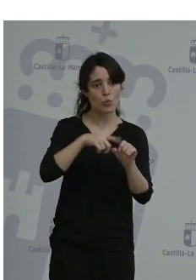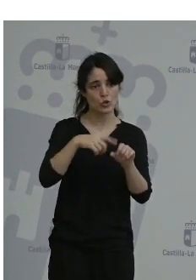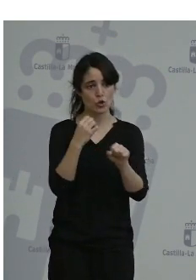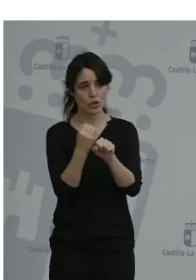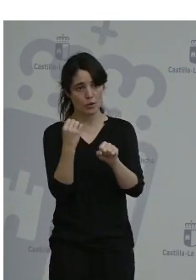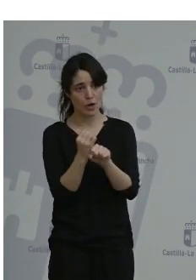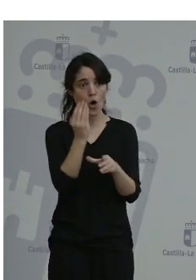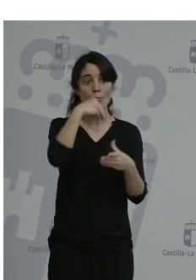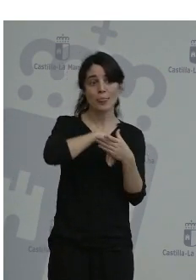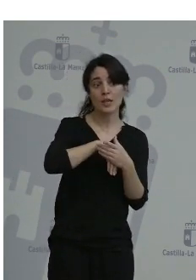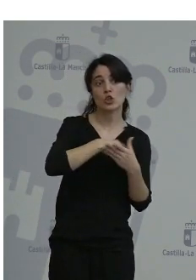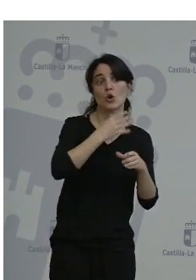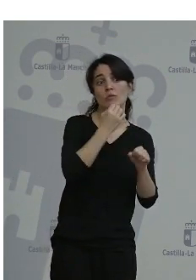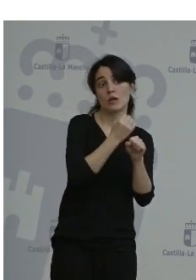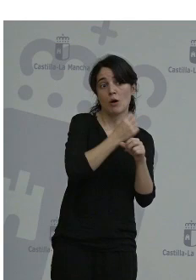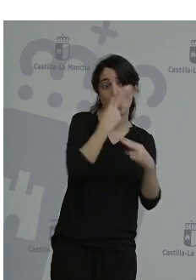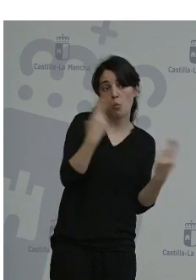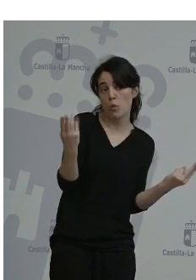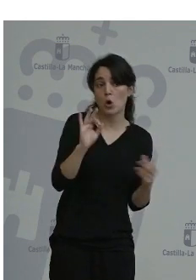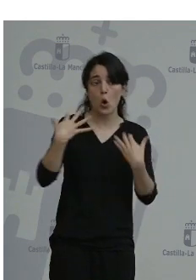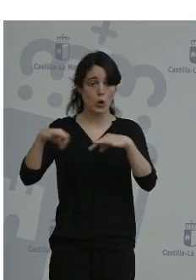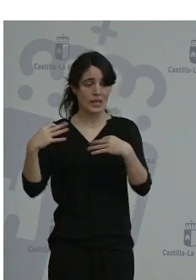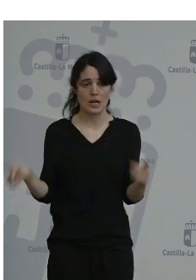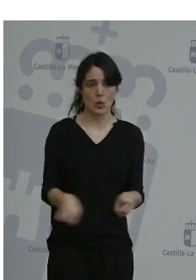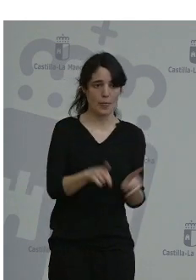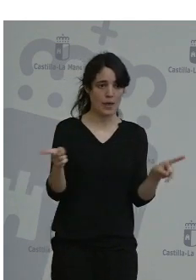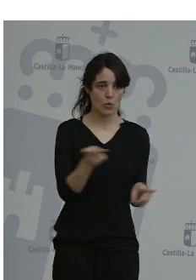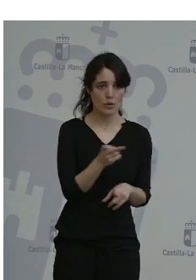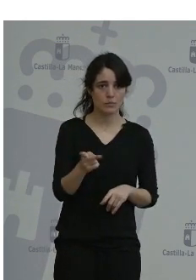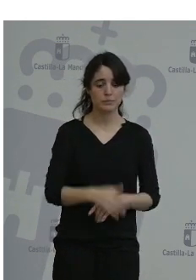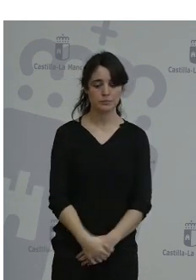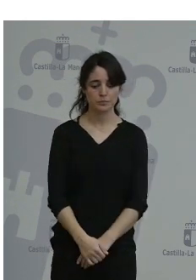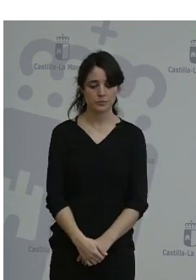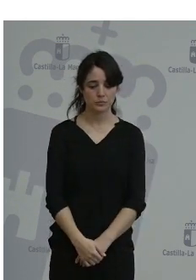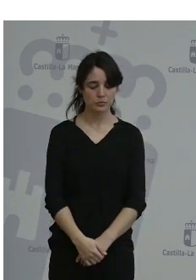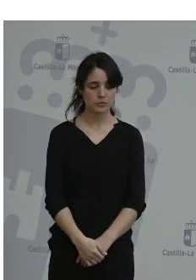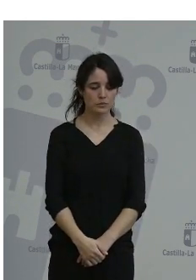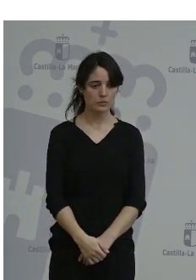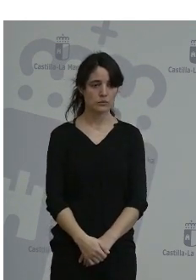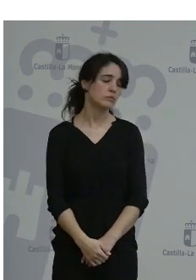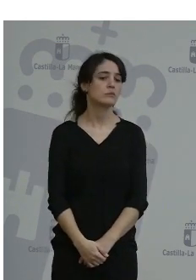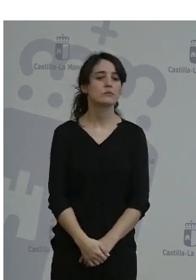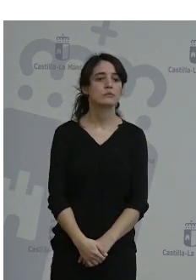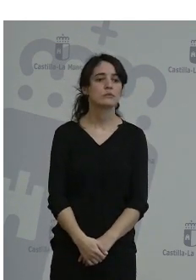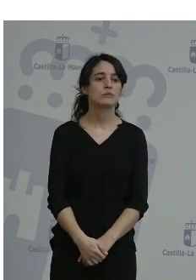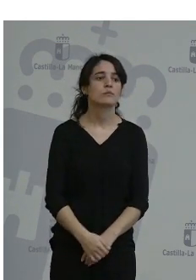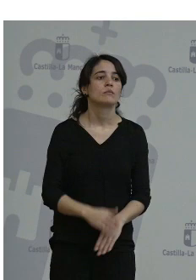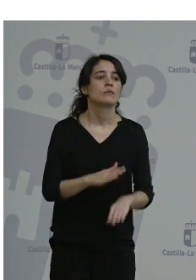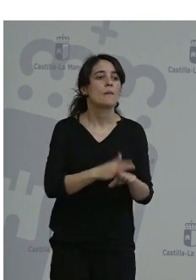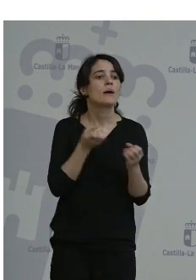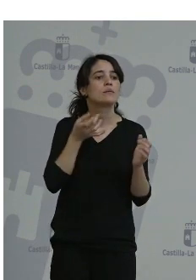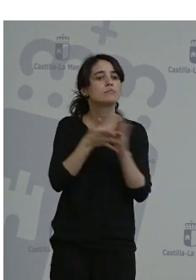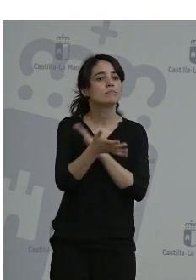este caso, de función pública o sea empleo ordinario. Para que nos… Voy a ponerles un ejemplo. Pues